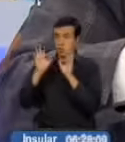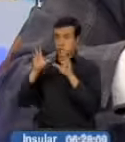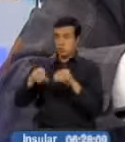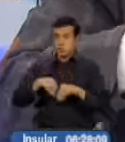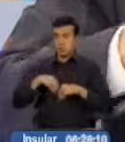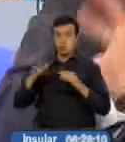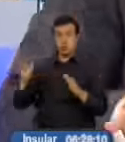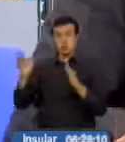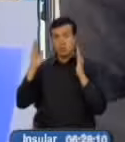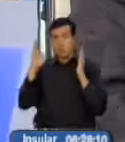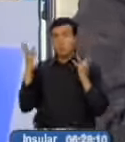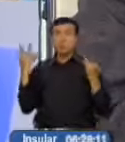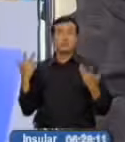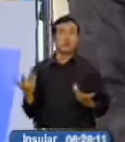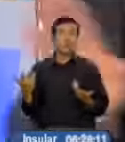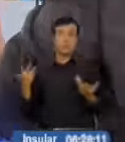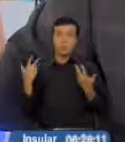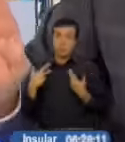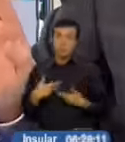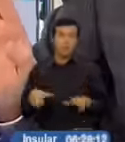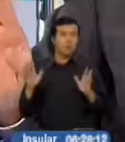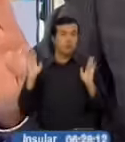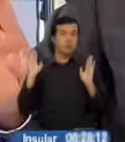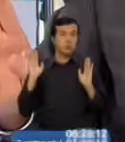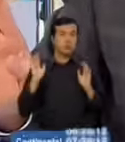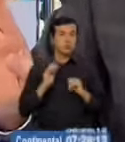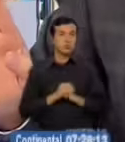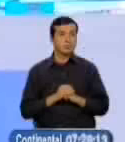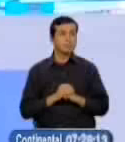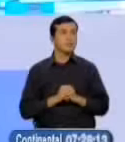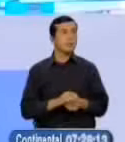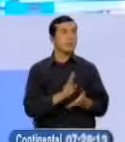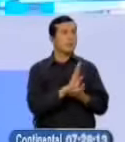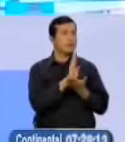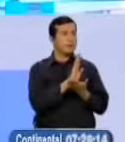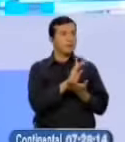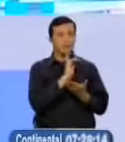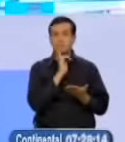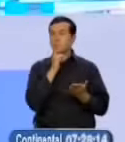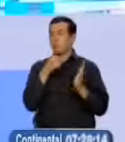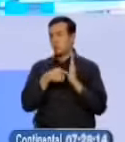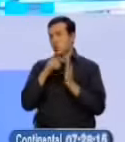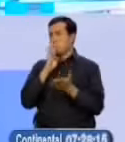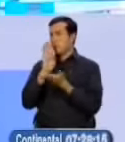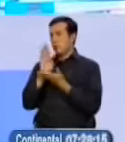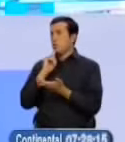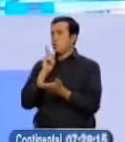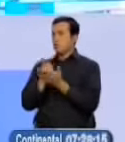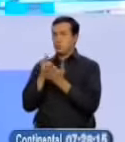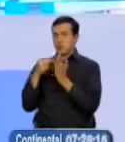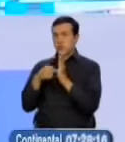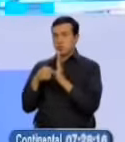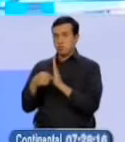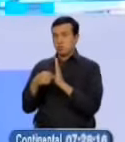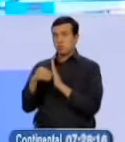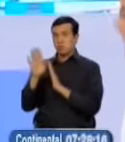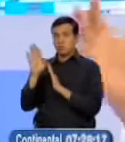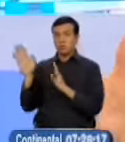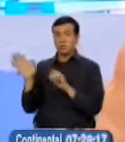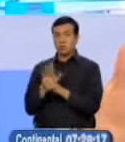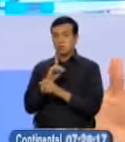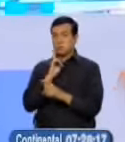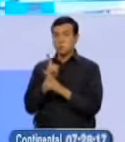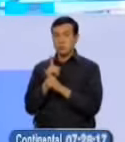esa atención sin perjuicio que tenga o no tenga medicina prepagada. El IES, cuando un ciudadano aporta en el Seguro General Obligatorio, lo cubren en